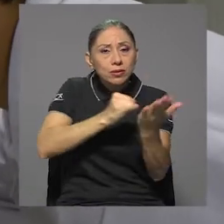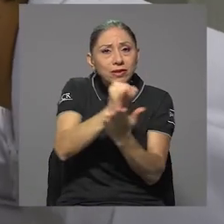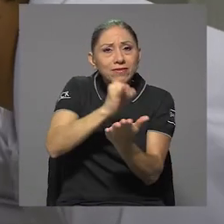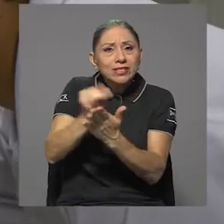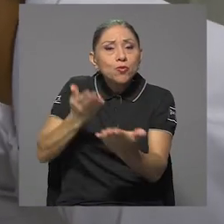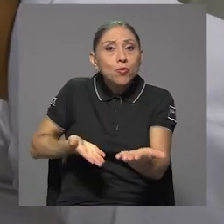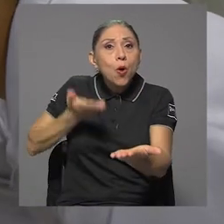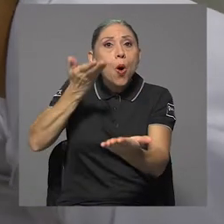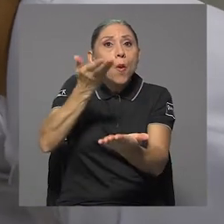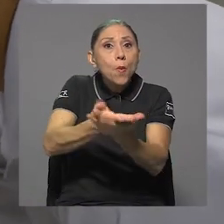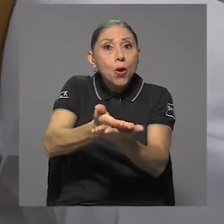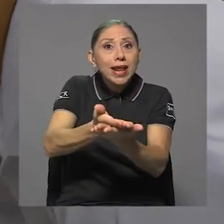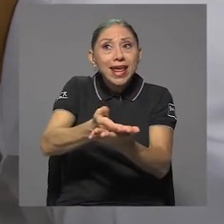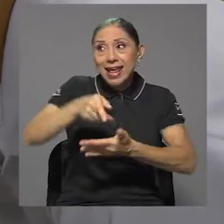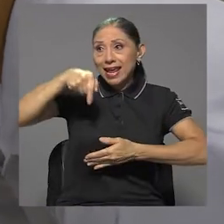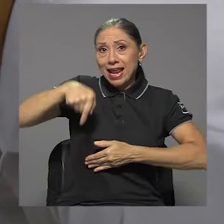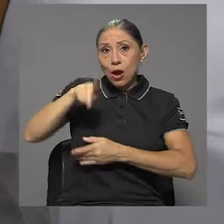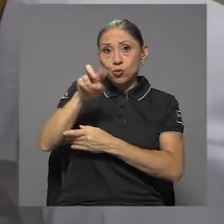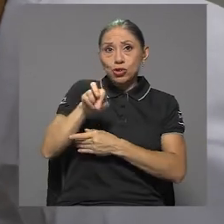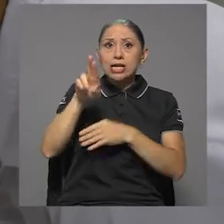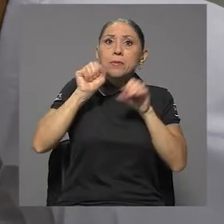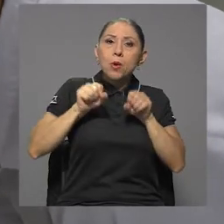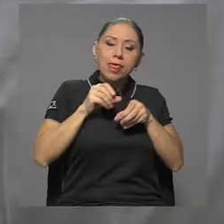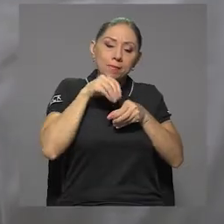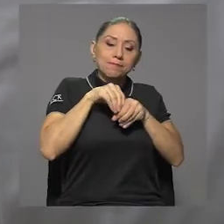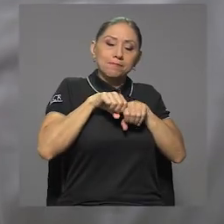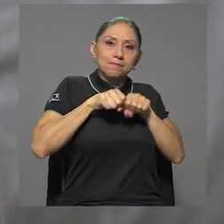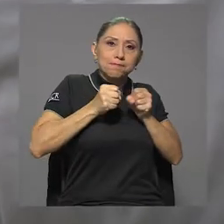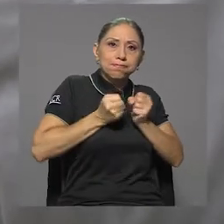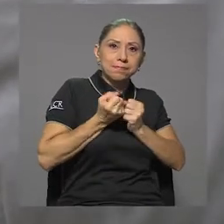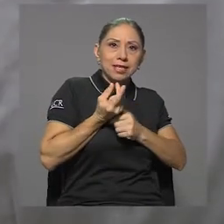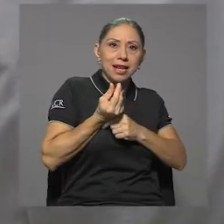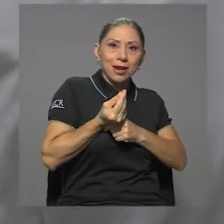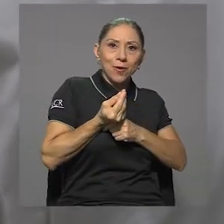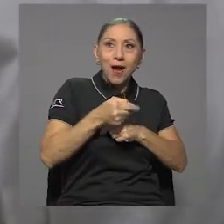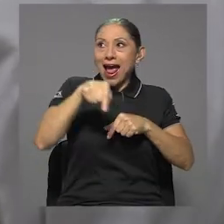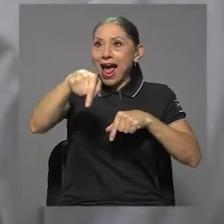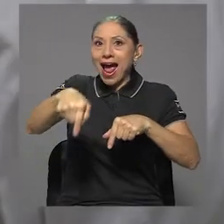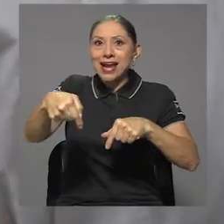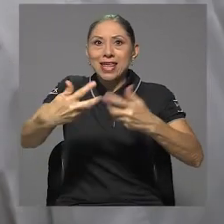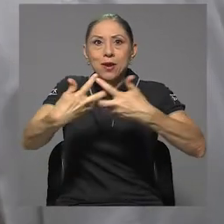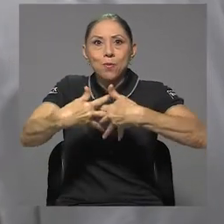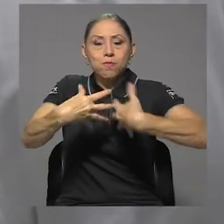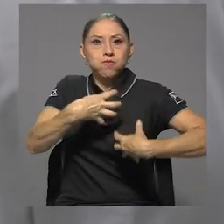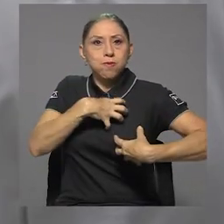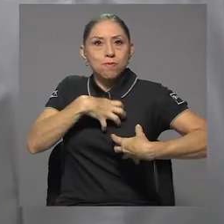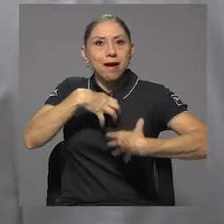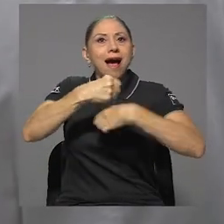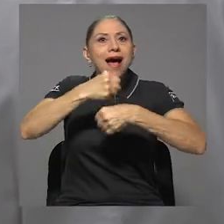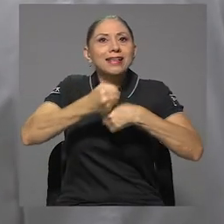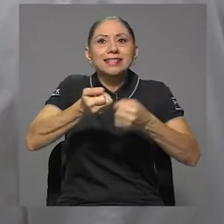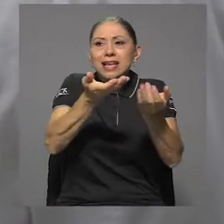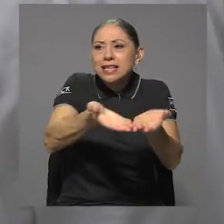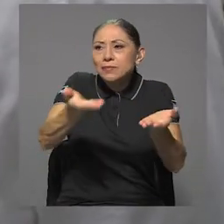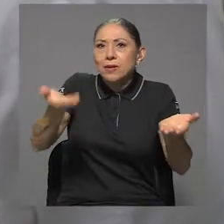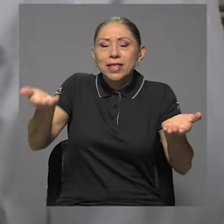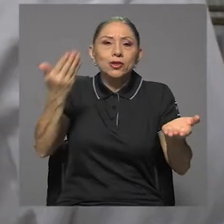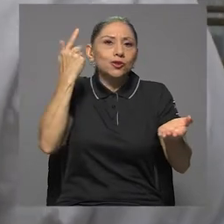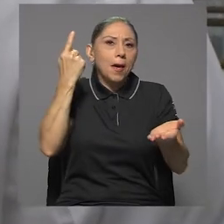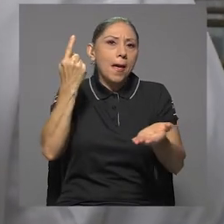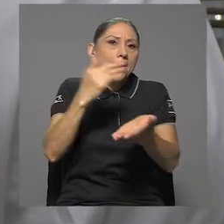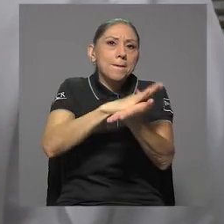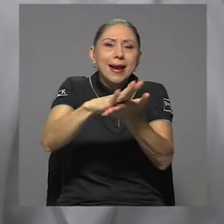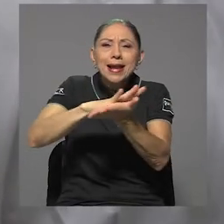investigación propone ahorrarle dinero a la institución y producir dentro de esta planta piloto los implementos de limpieza